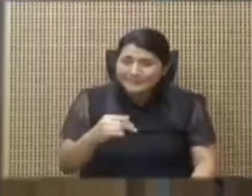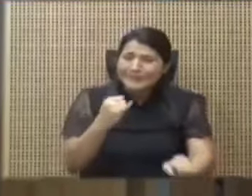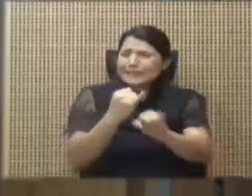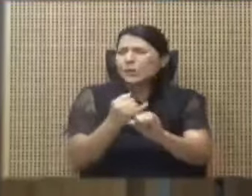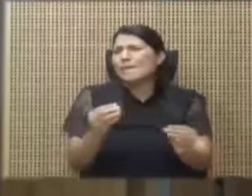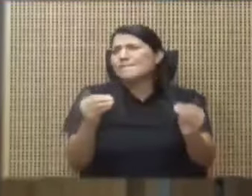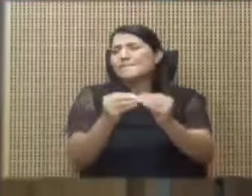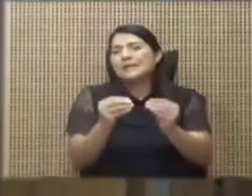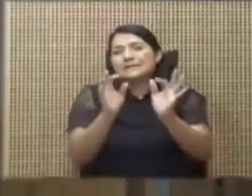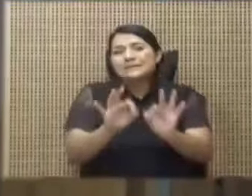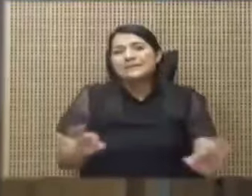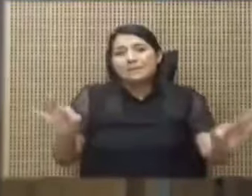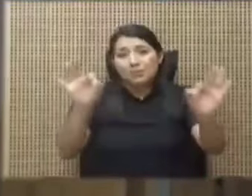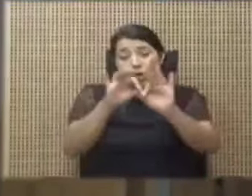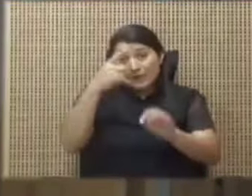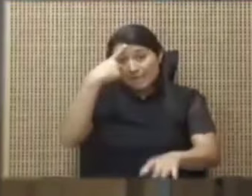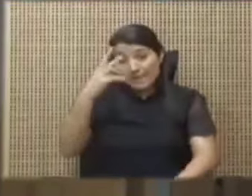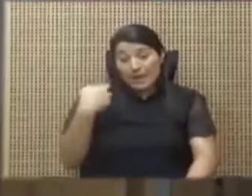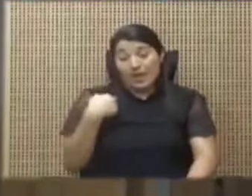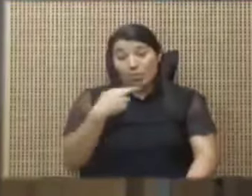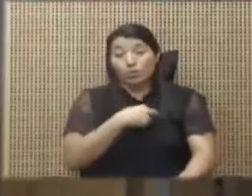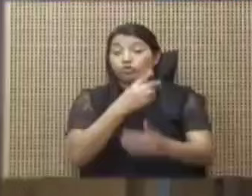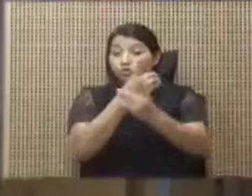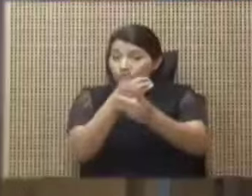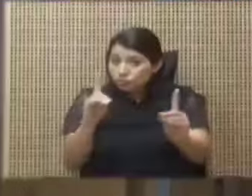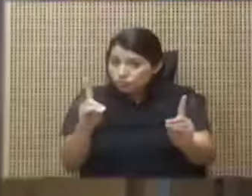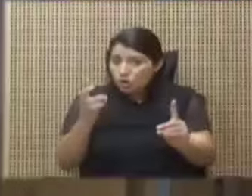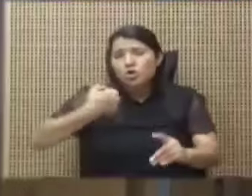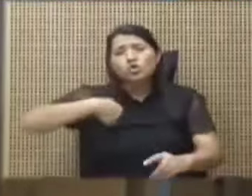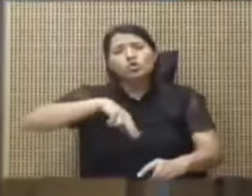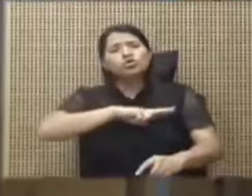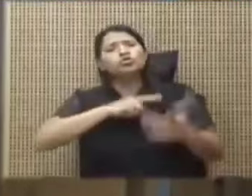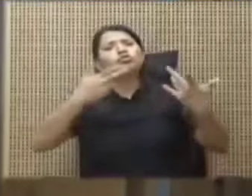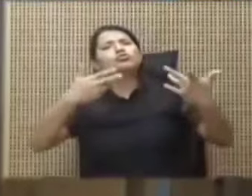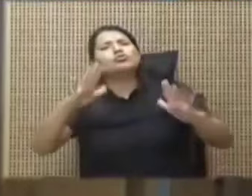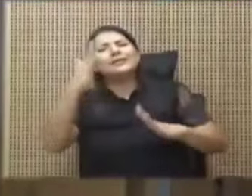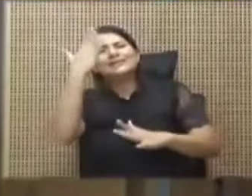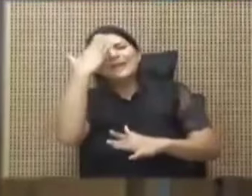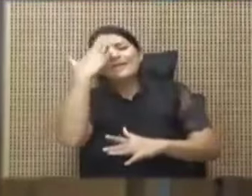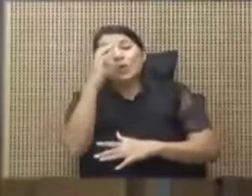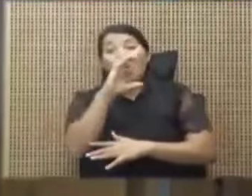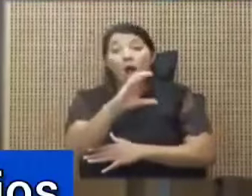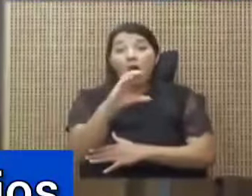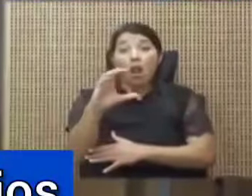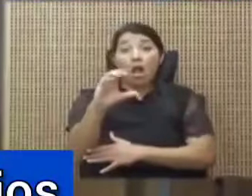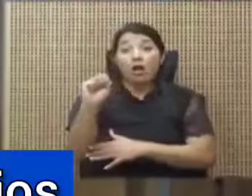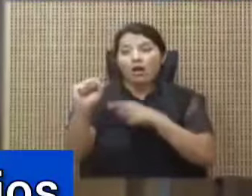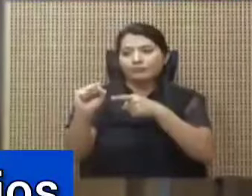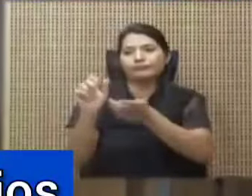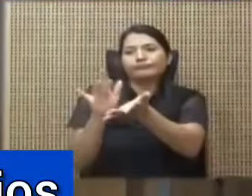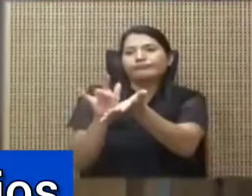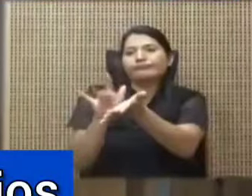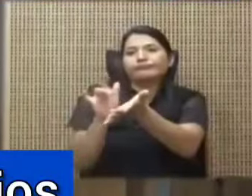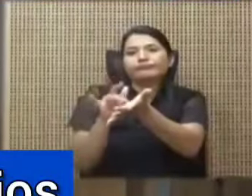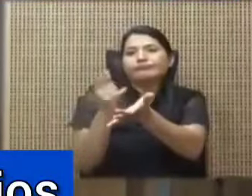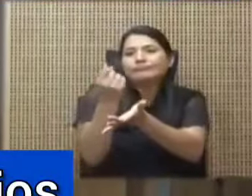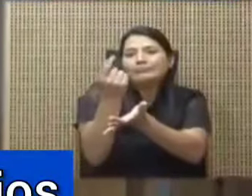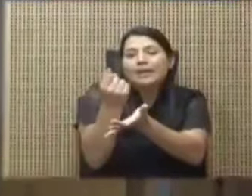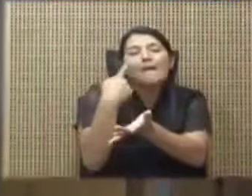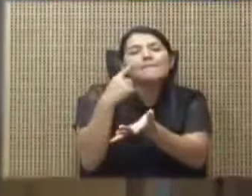democracia. Y como sabemos, la Caja ha sido un botín para mucha gente, un botín donde se han hecho